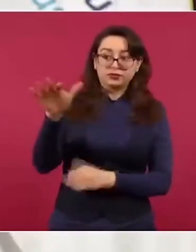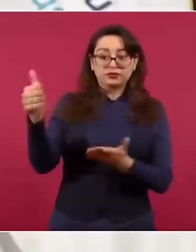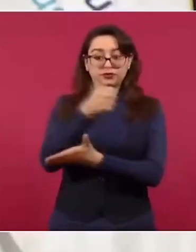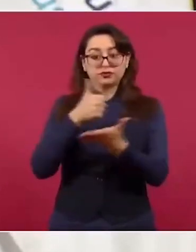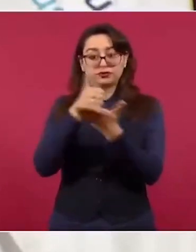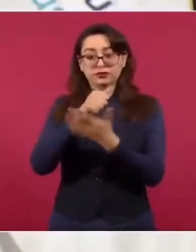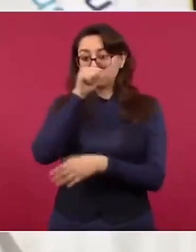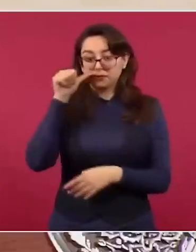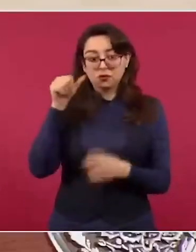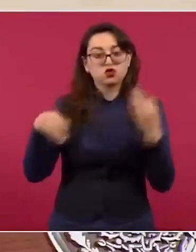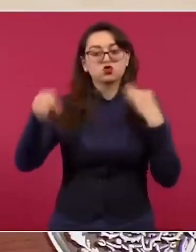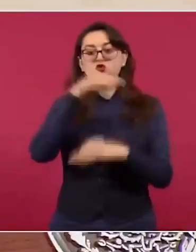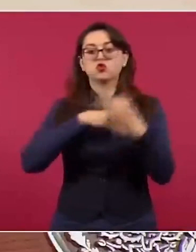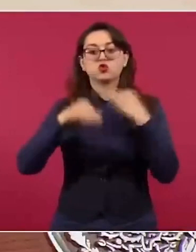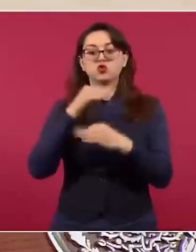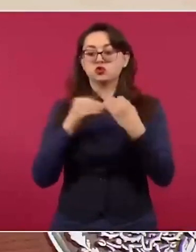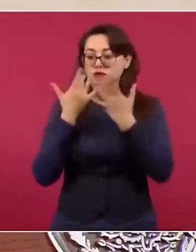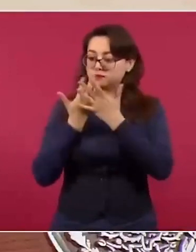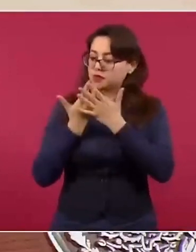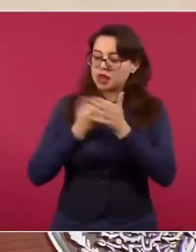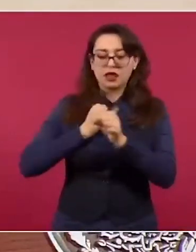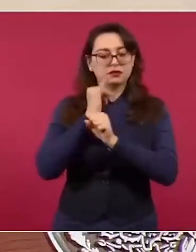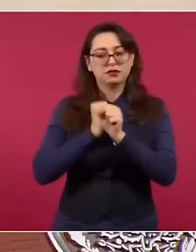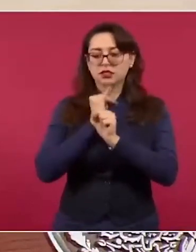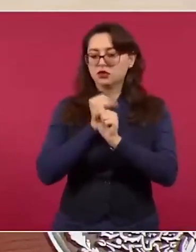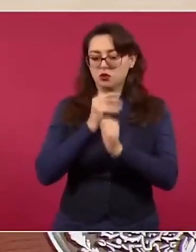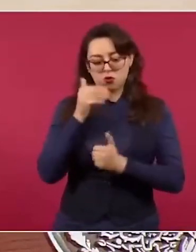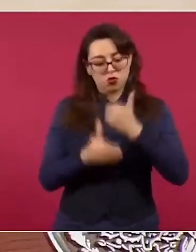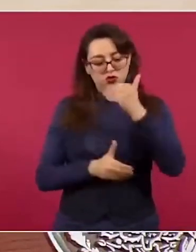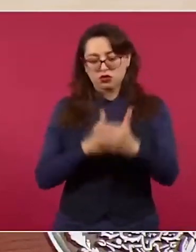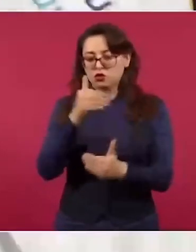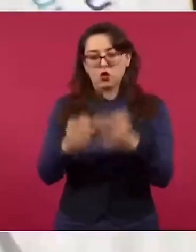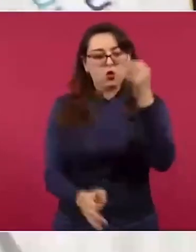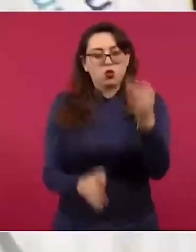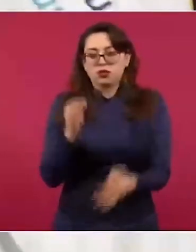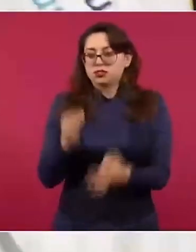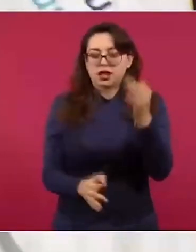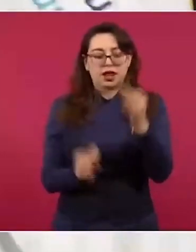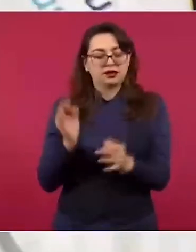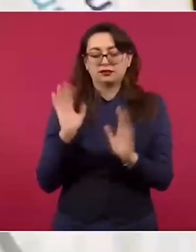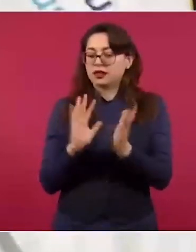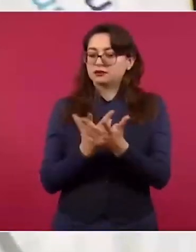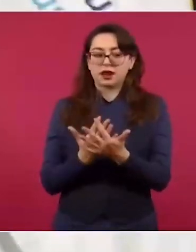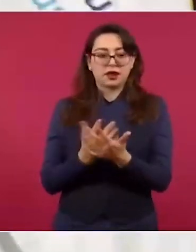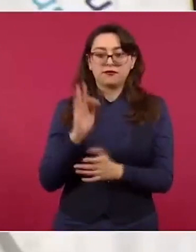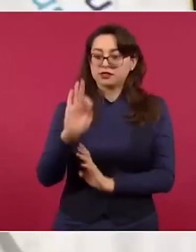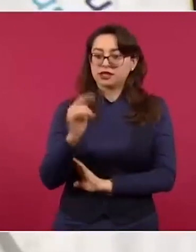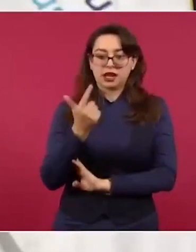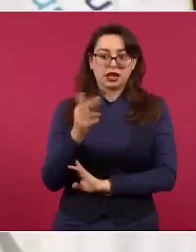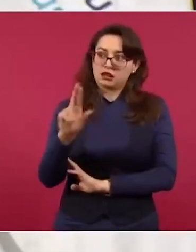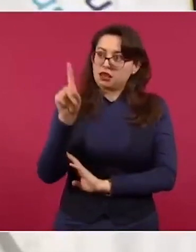Garduño, titular del Instituto Nacional de Migración. Esto tras el incendio en una estación migratoria en Ciudad Juárez, Chihuahua, donde perdieron la